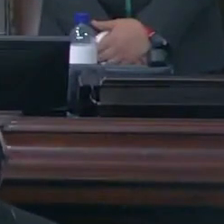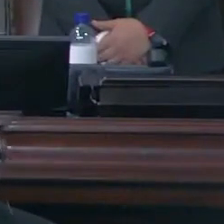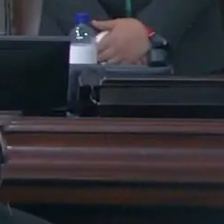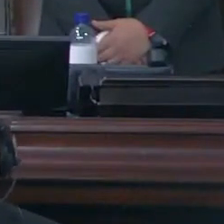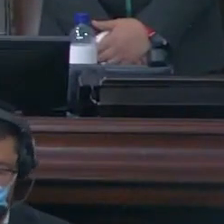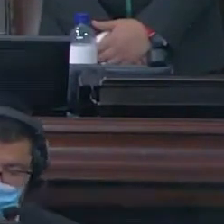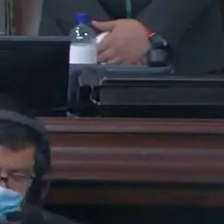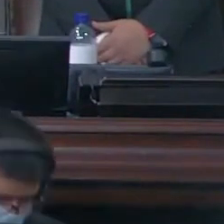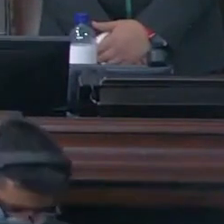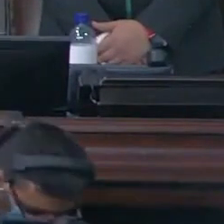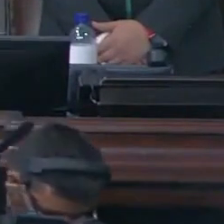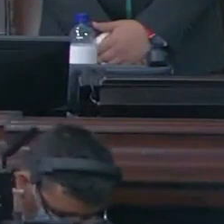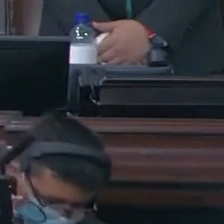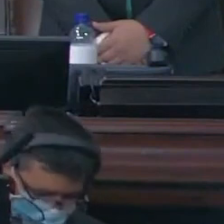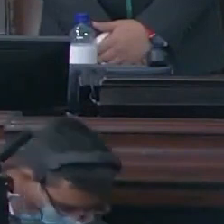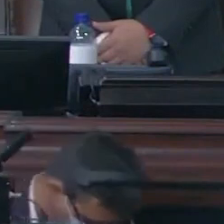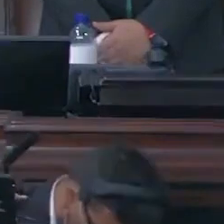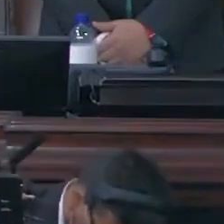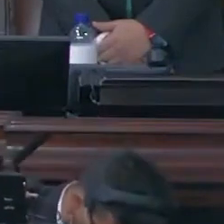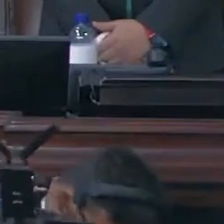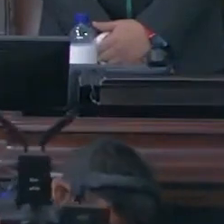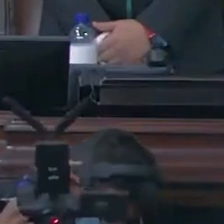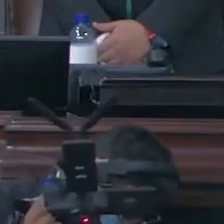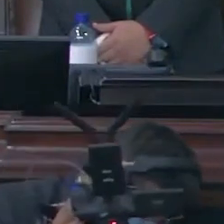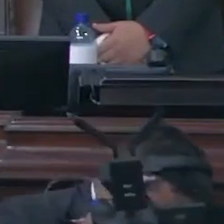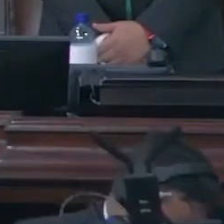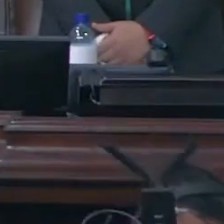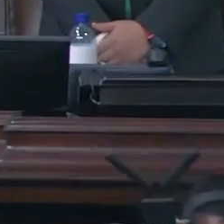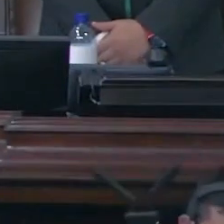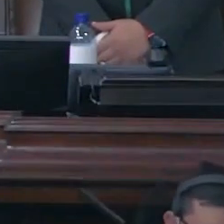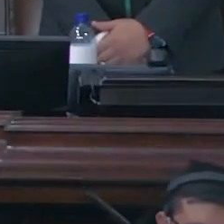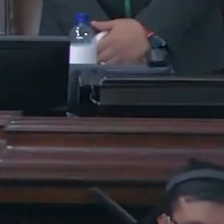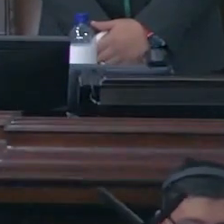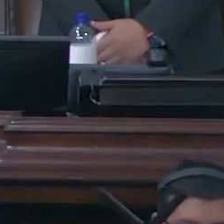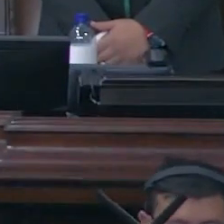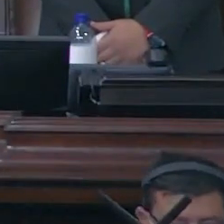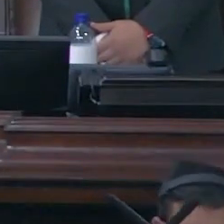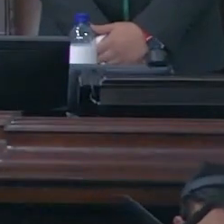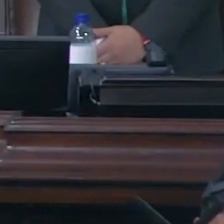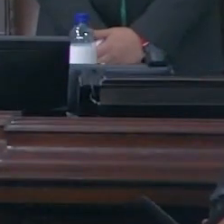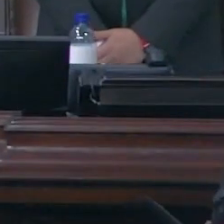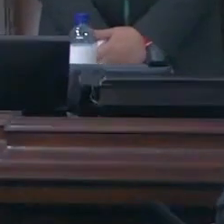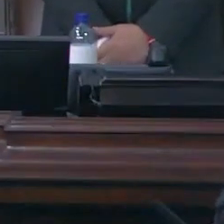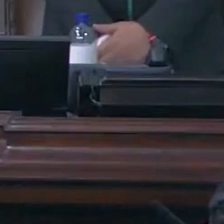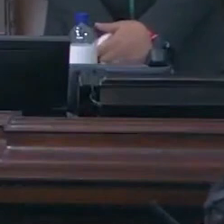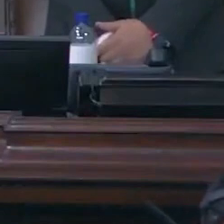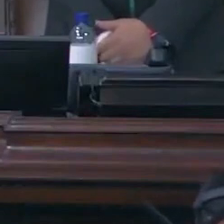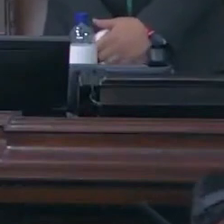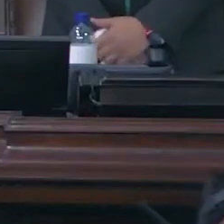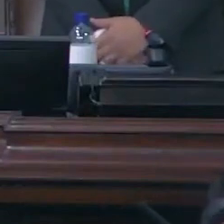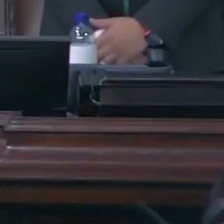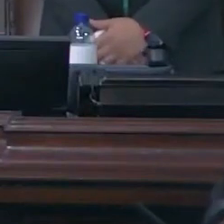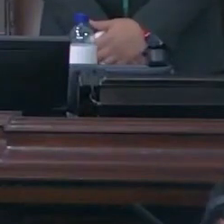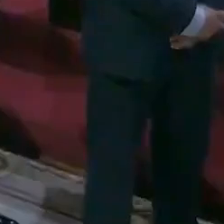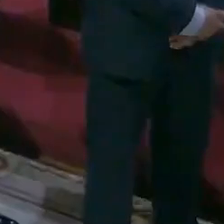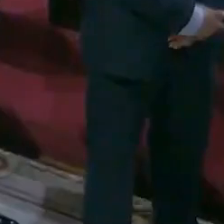la Universidad Rural de Guatemala, licenciado Luis Fernando Cabrera Juárez, decano de la Facultad de Ciencias